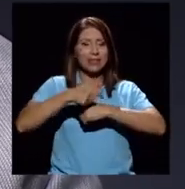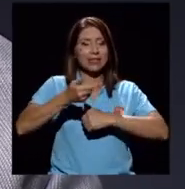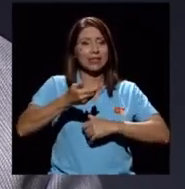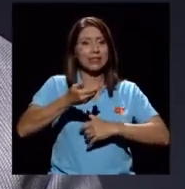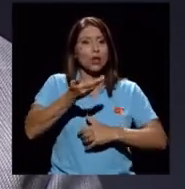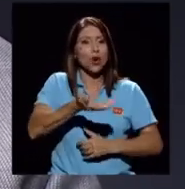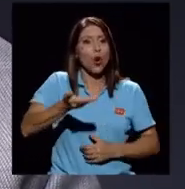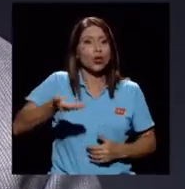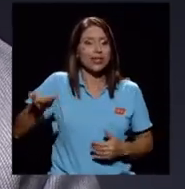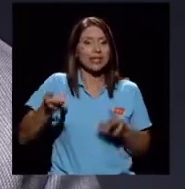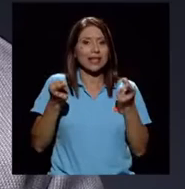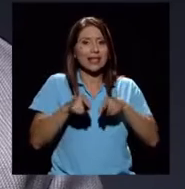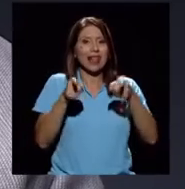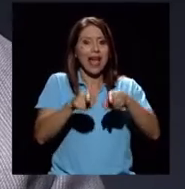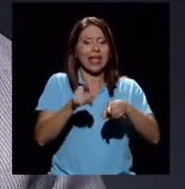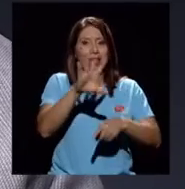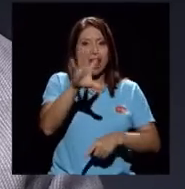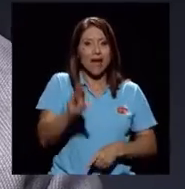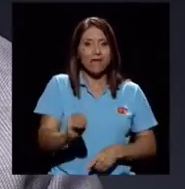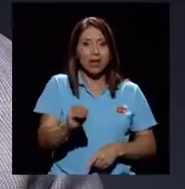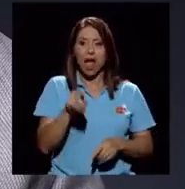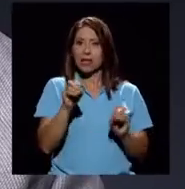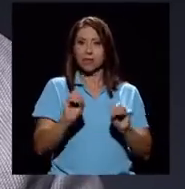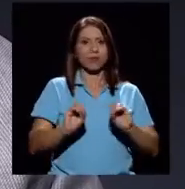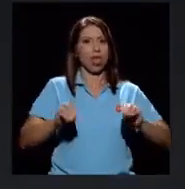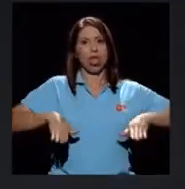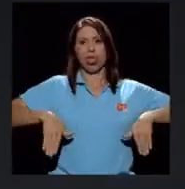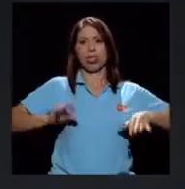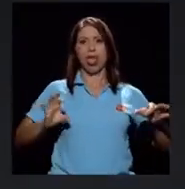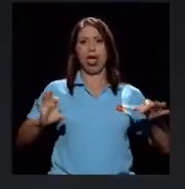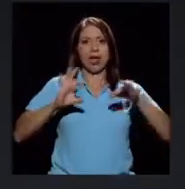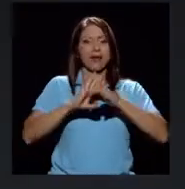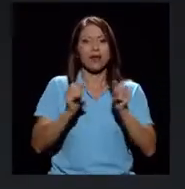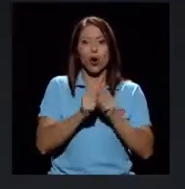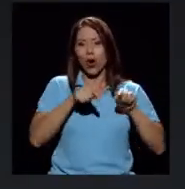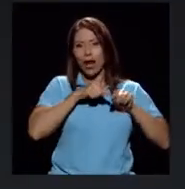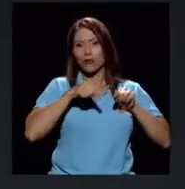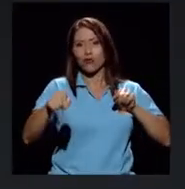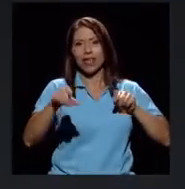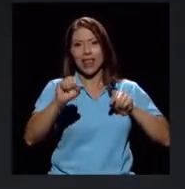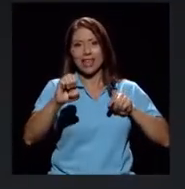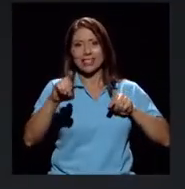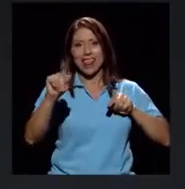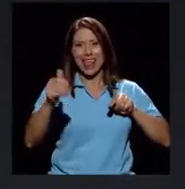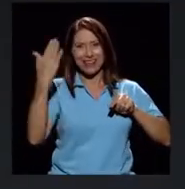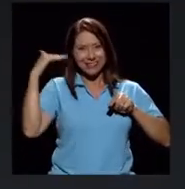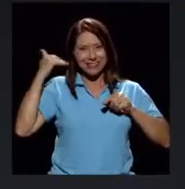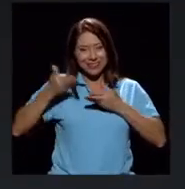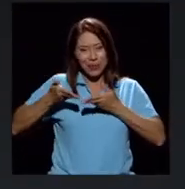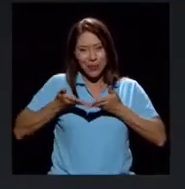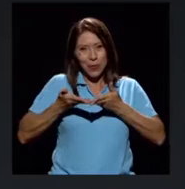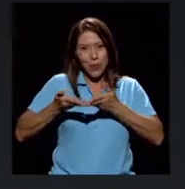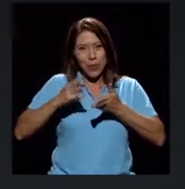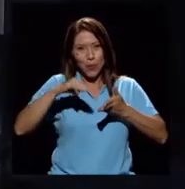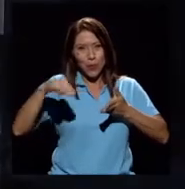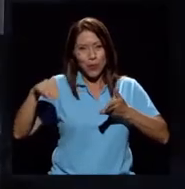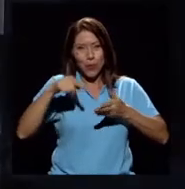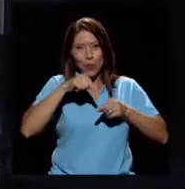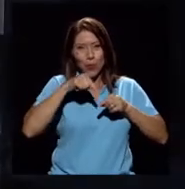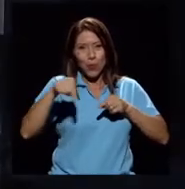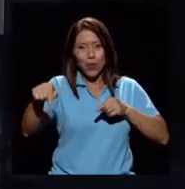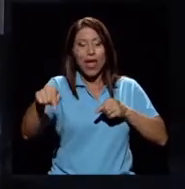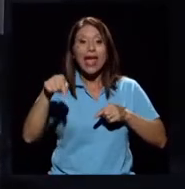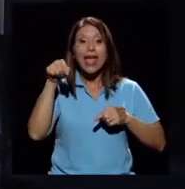el continente africano que no tiene nada que ver con el router es de nuevo una excusa una